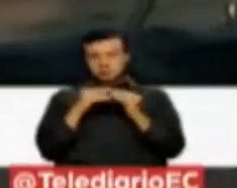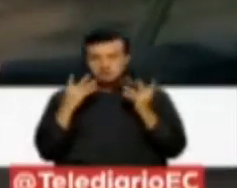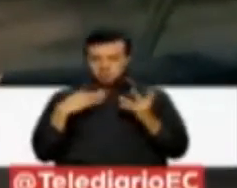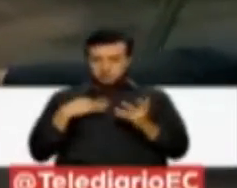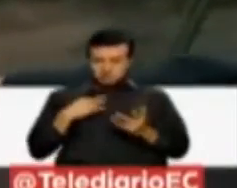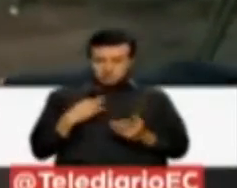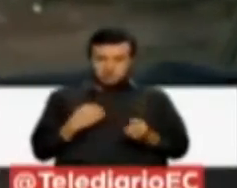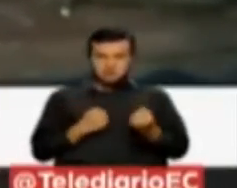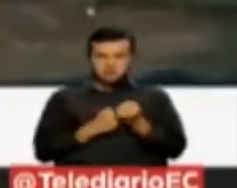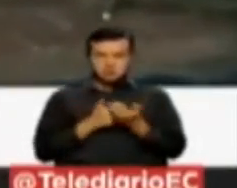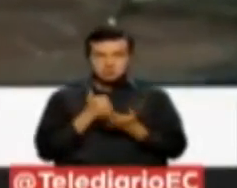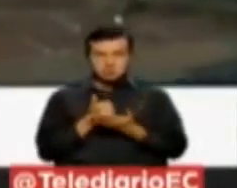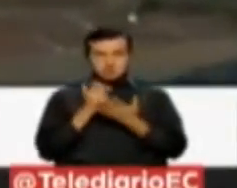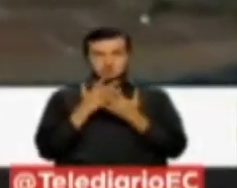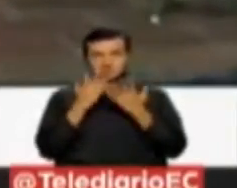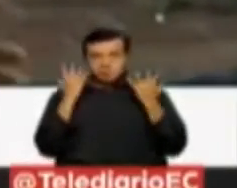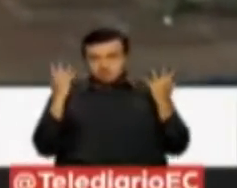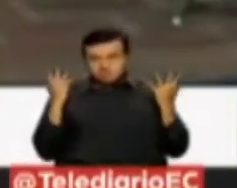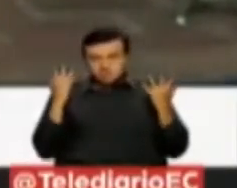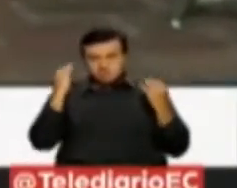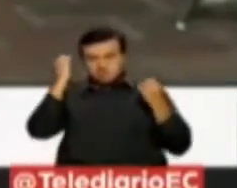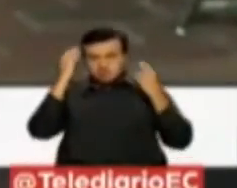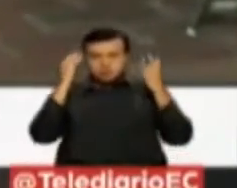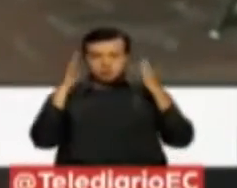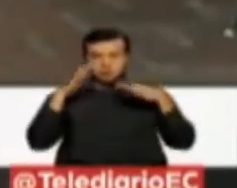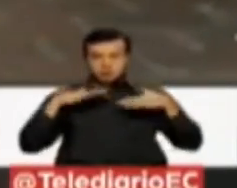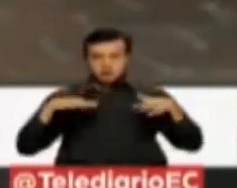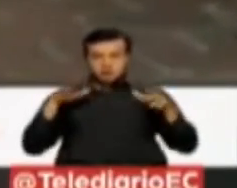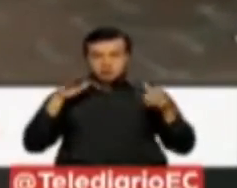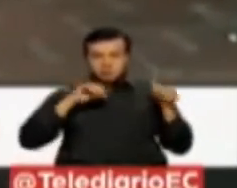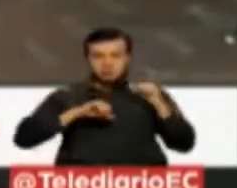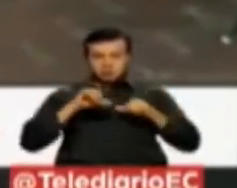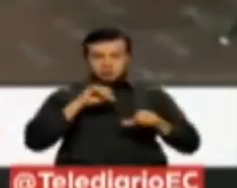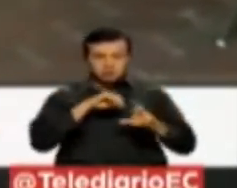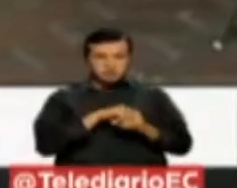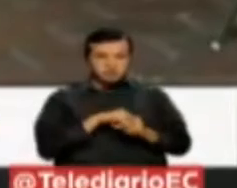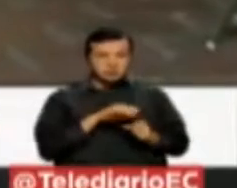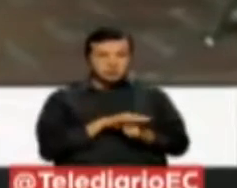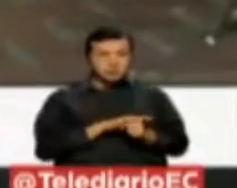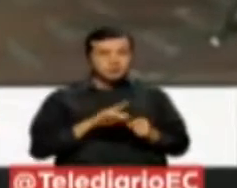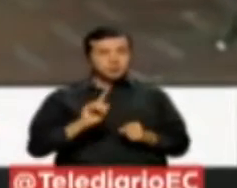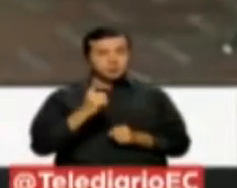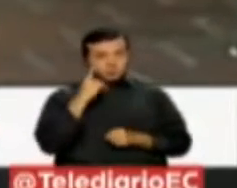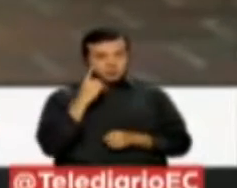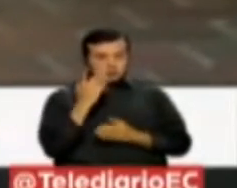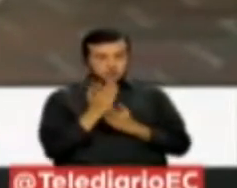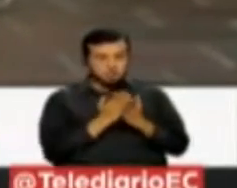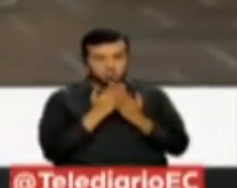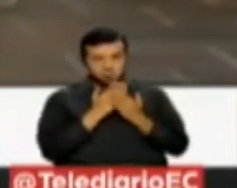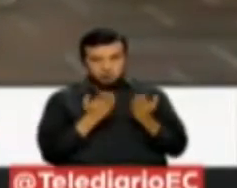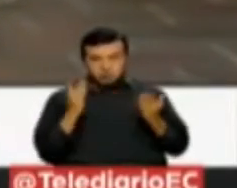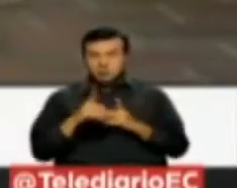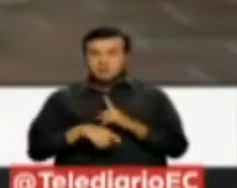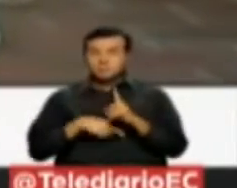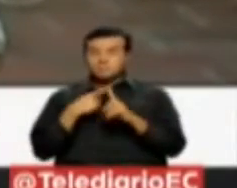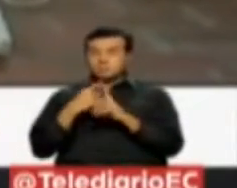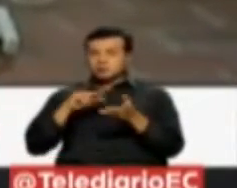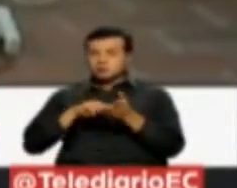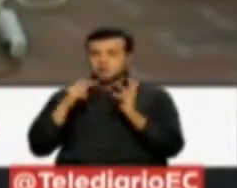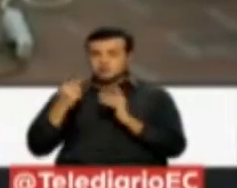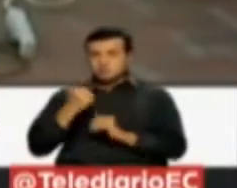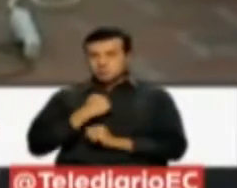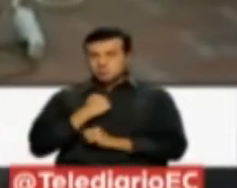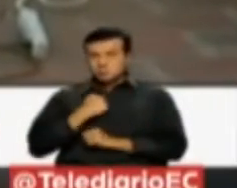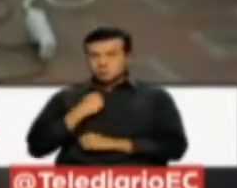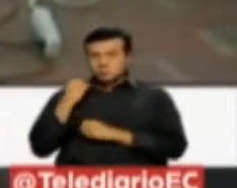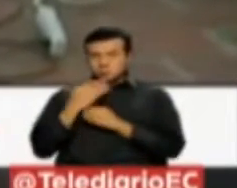dispuestos para crear lo que sea. Como ya saben, en este laboratorio nosotros no solo estamos dispuestos a dar un servicio, sino que también creamos tecnología nosotros